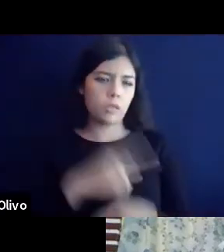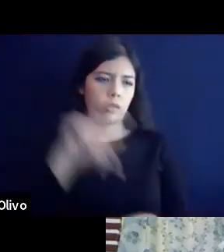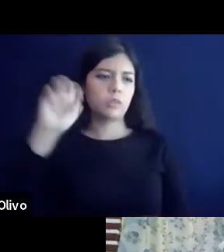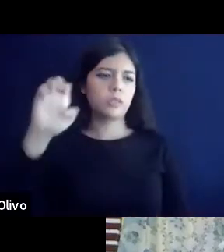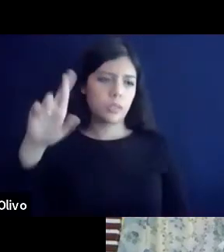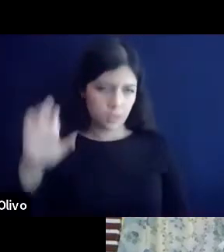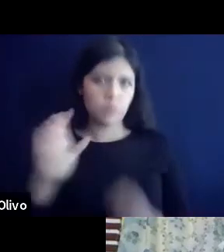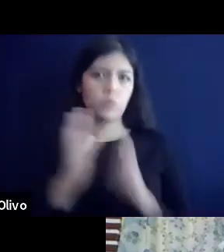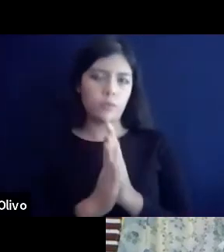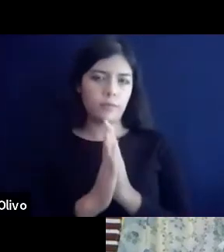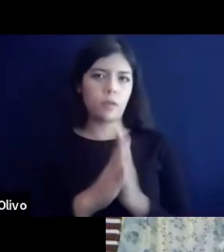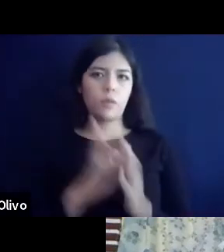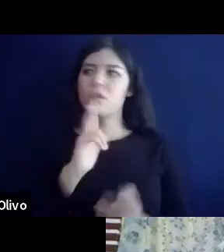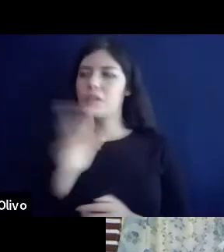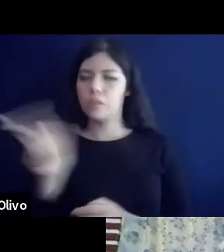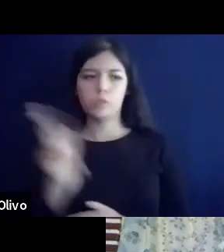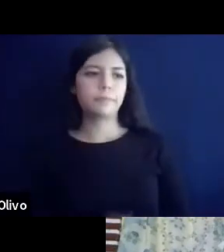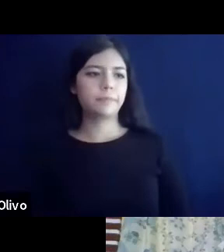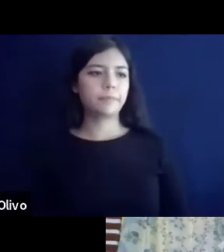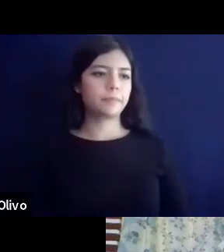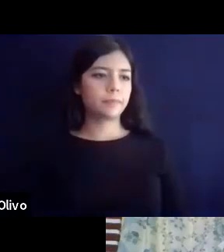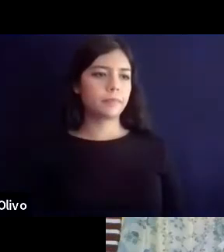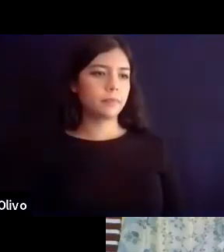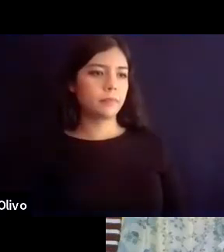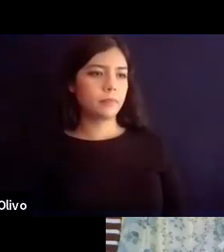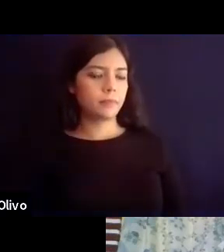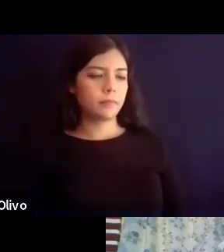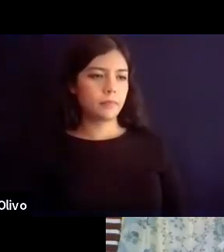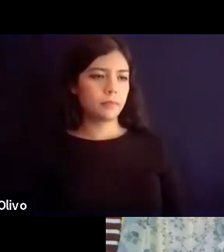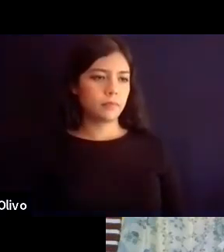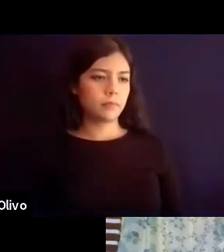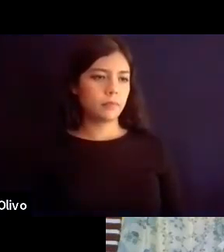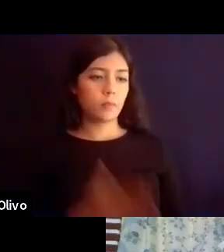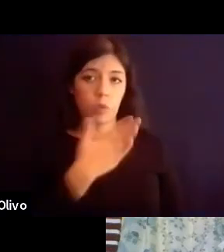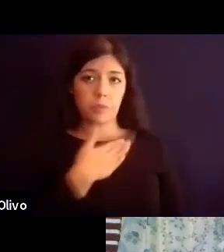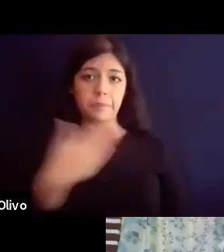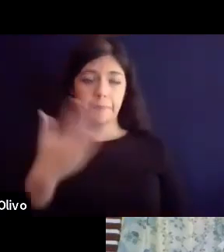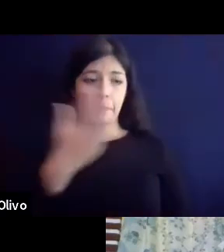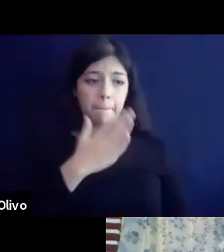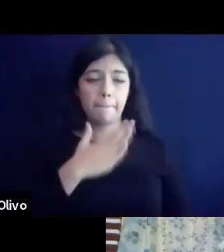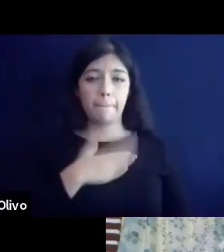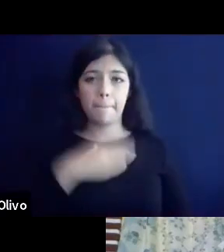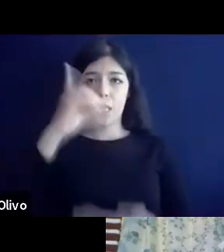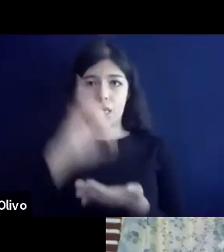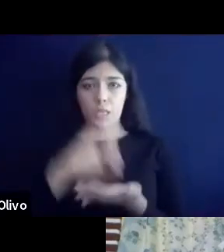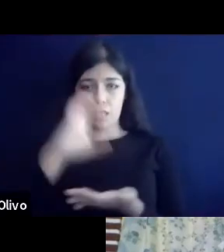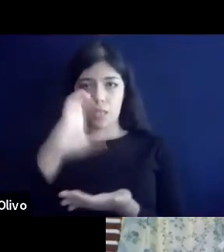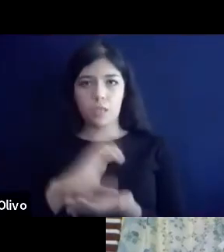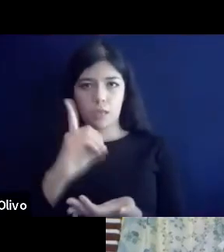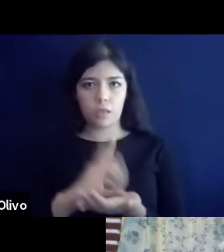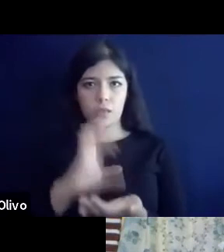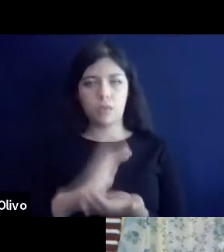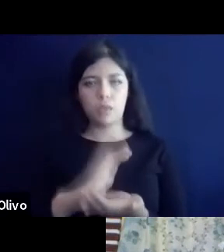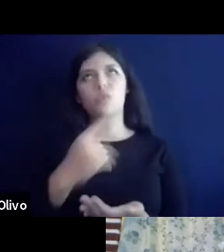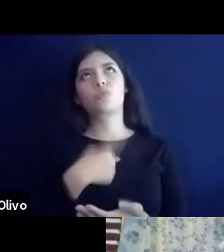Tere. Sí, muy bien. Bueno, mi discapacidad prácticamente empezó en la adolescencia